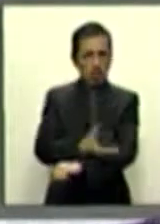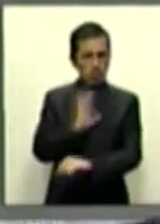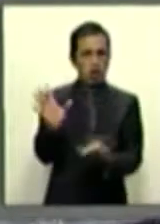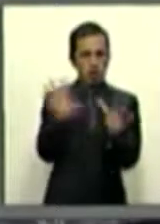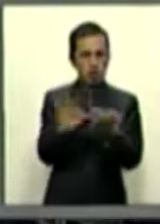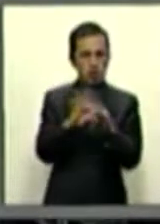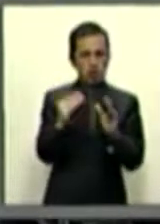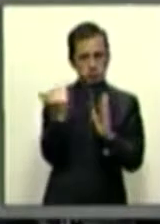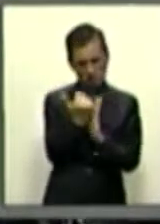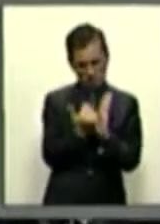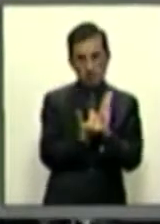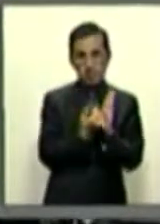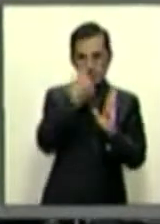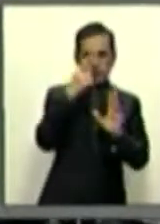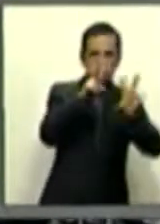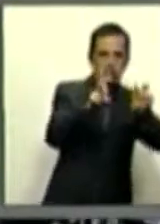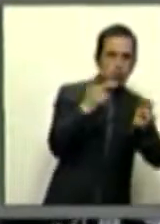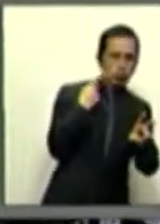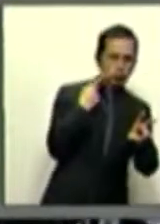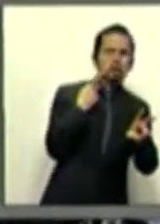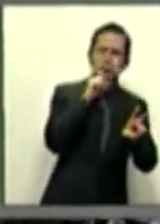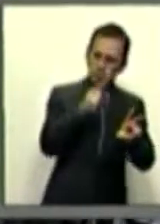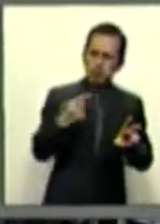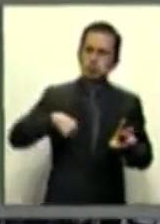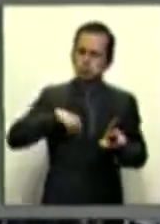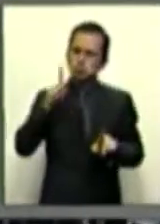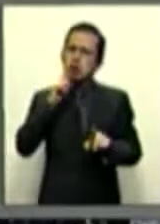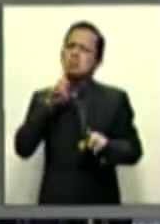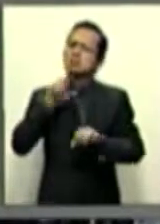no solo en el ámbito político, sino en los avances que hemos tenido.